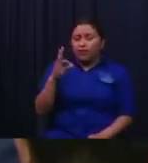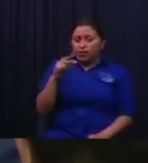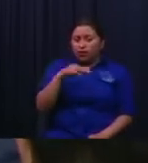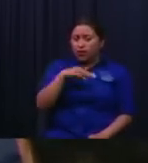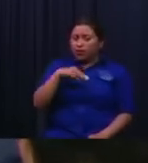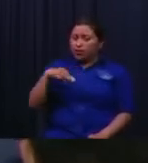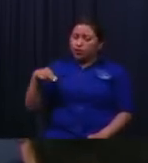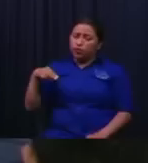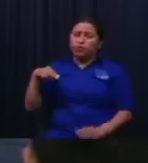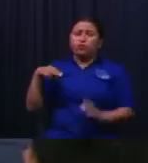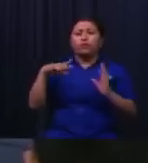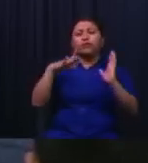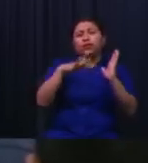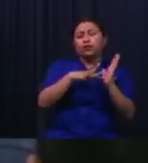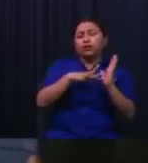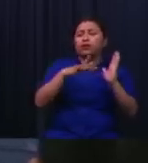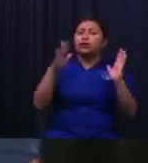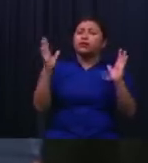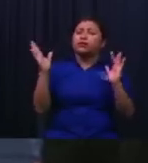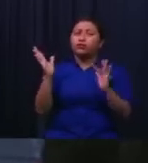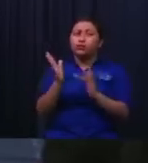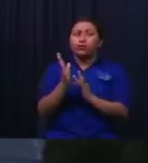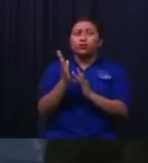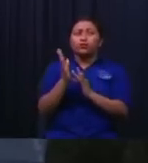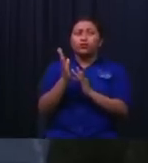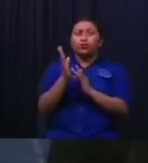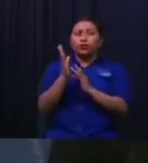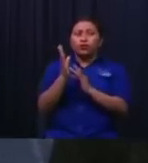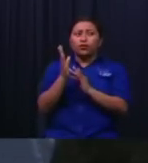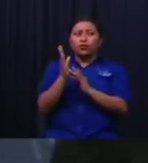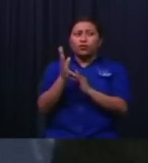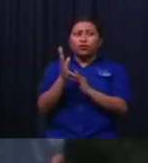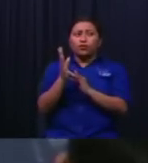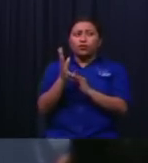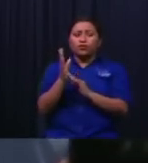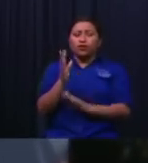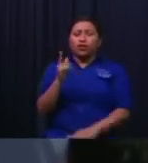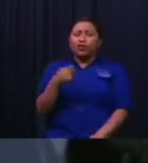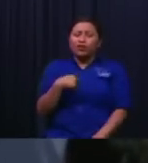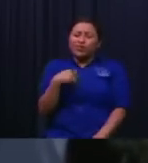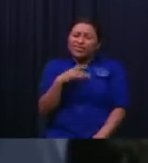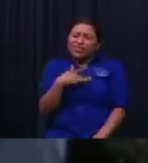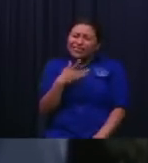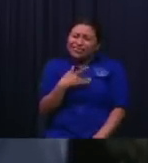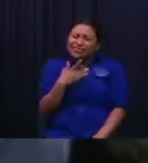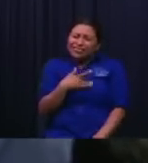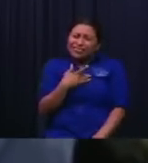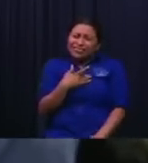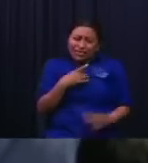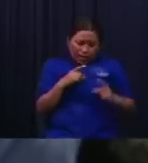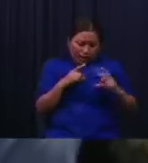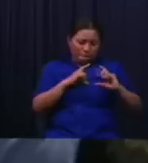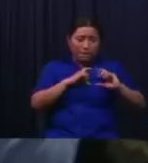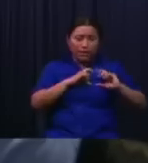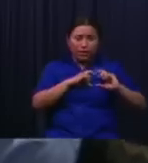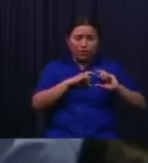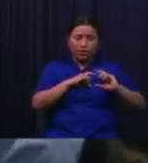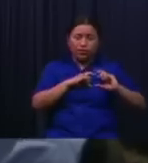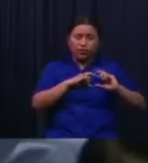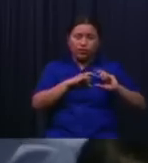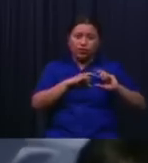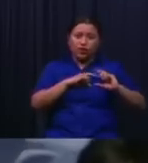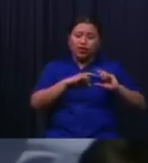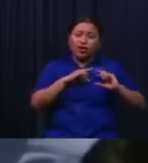de Jesús, yo se lo decía al inicio que era algo muy fuerte que yo tenía en mi corazón, de parte de Dios.